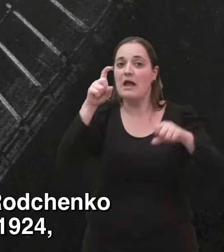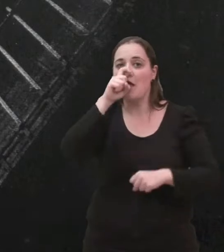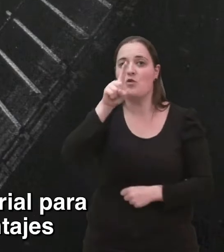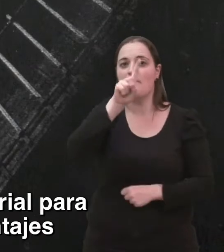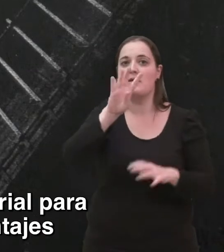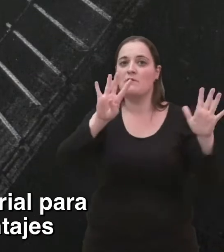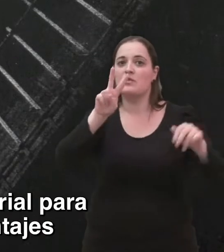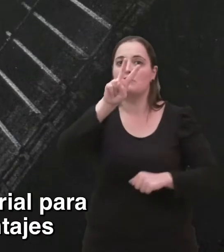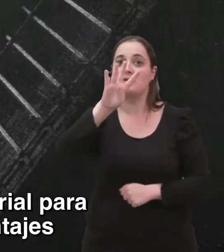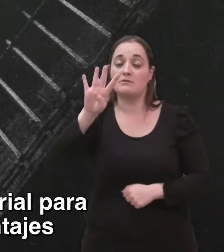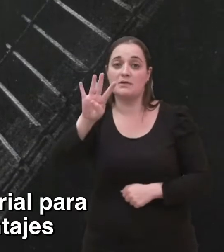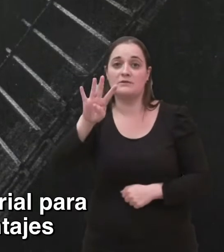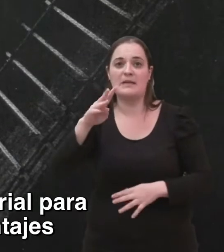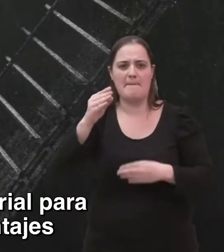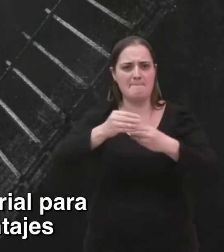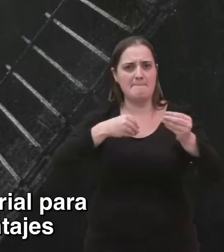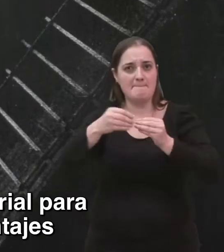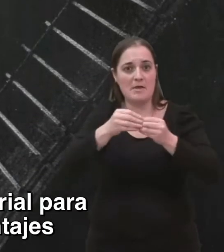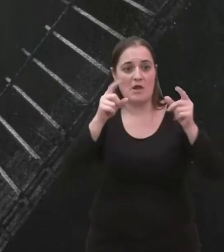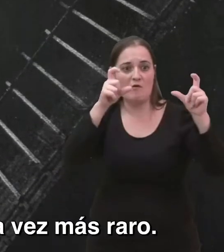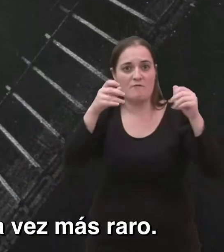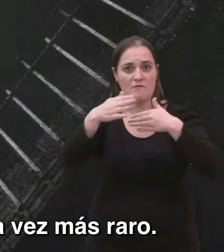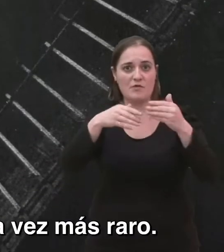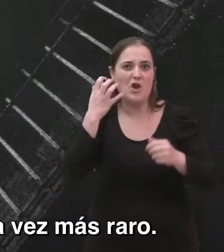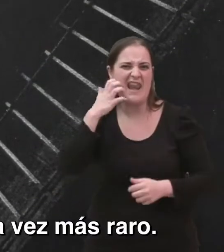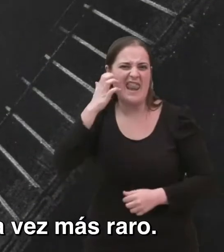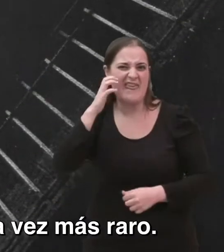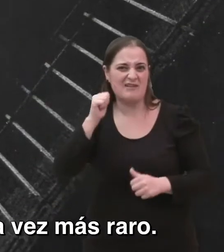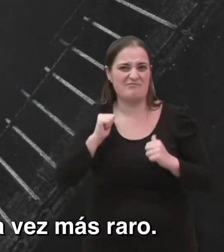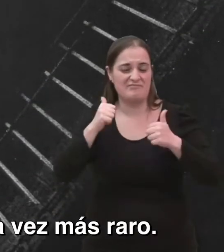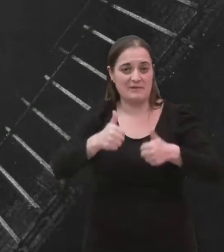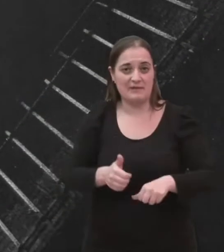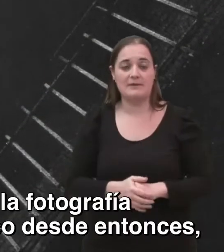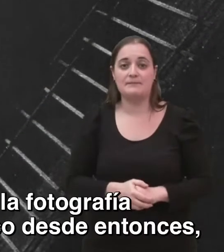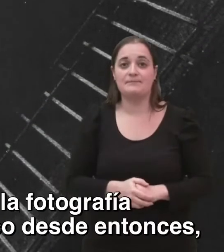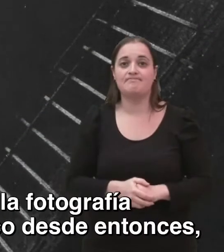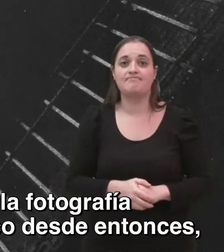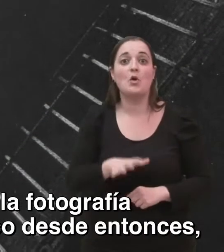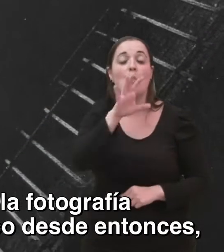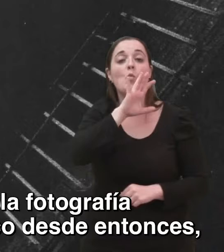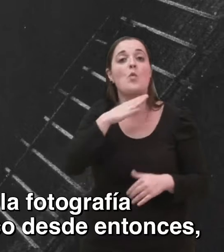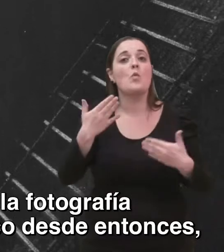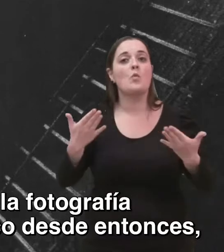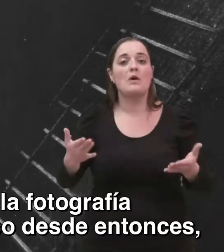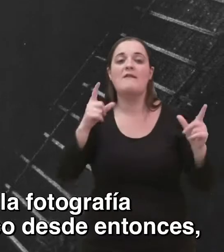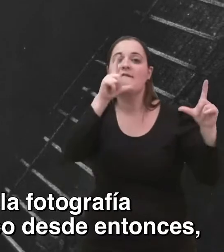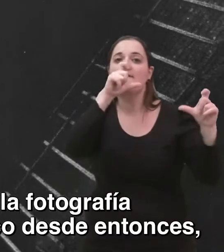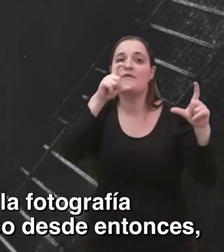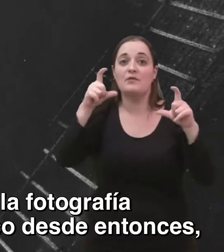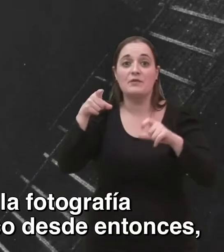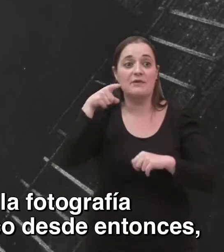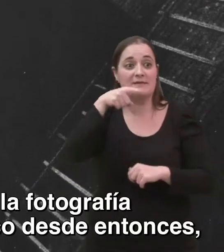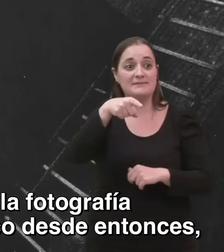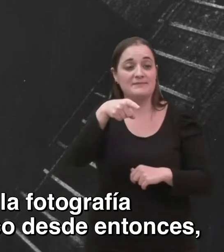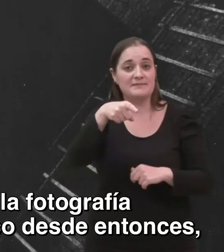1924, cuando el material para sus fotomontajes comenzaba a ser cada vez más raro. Curiosamente, será la fotografía su